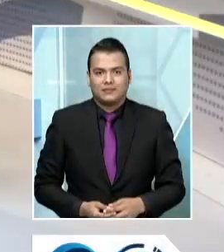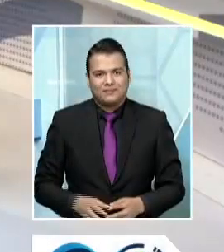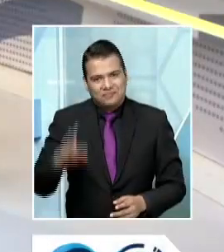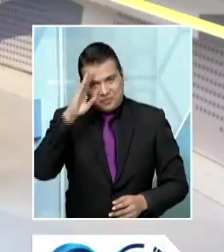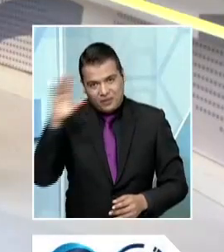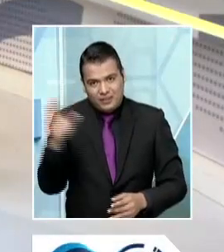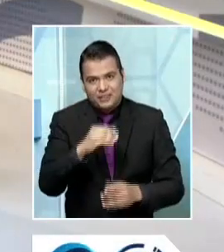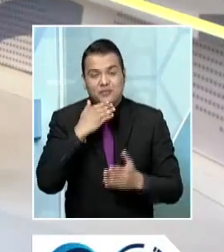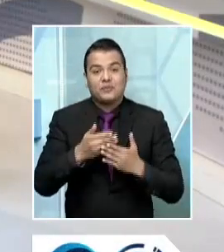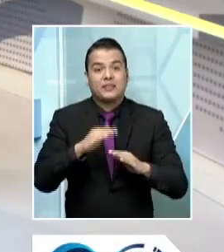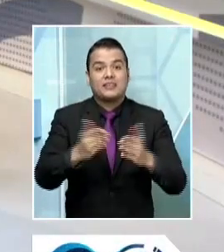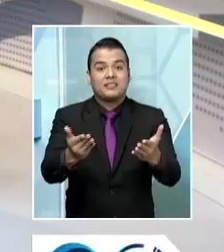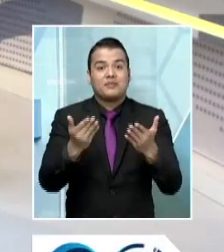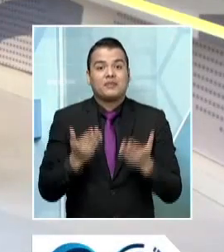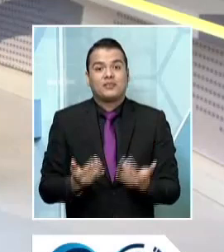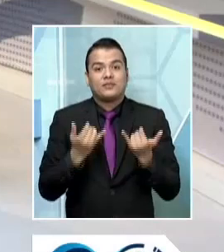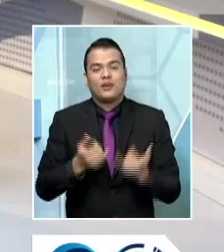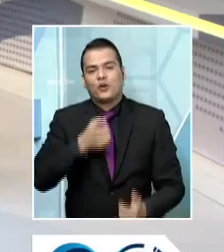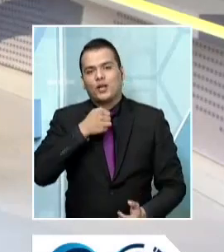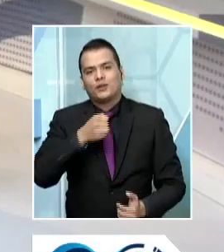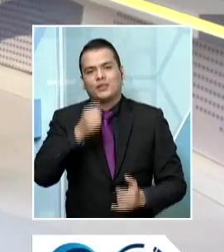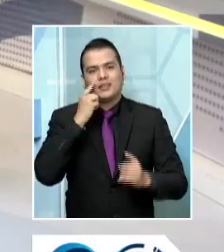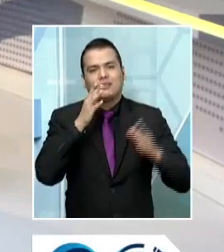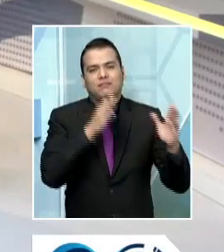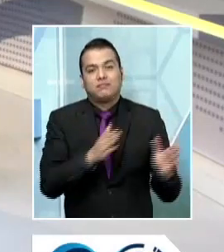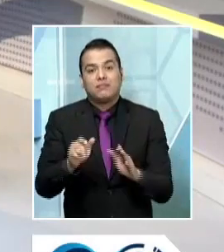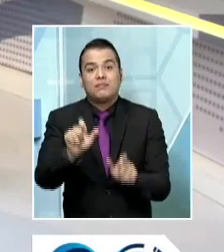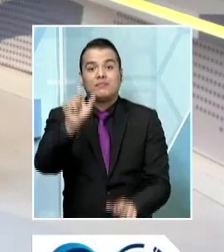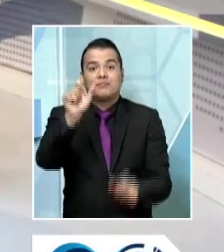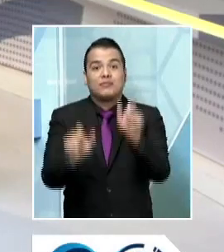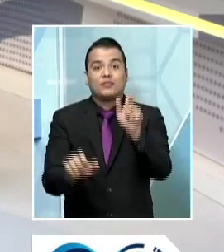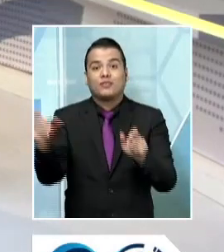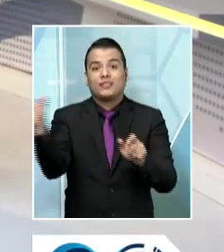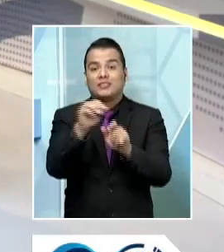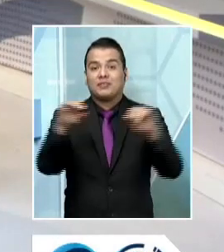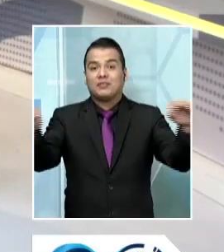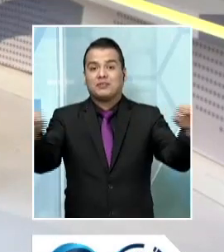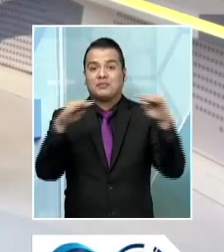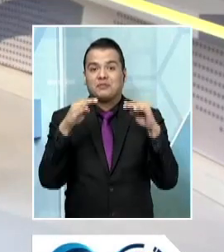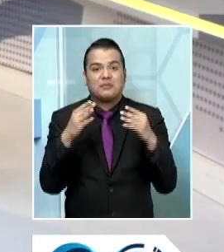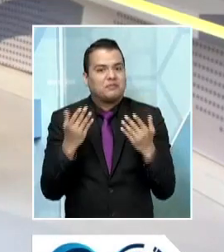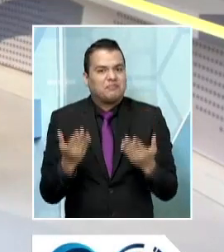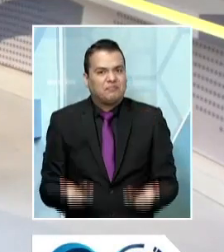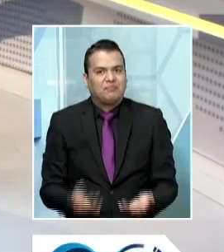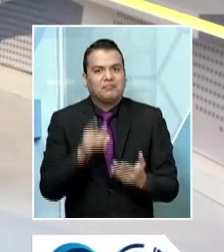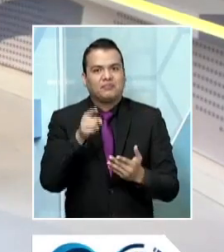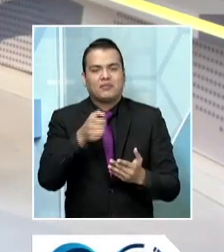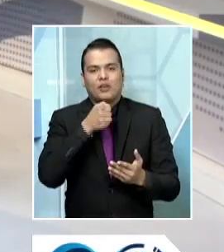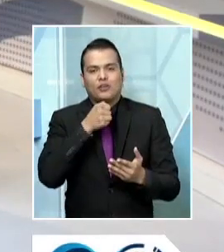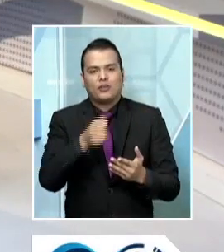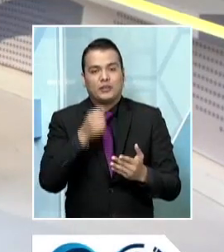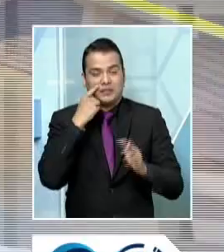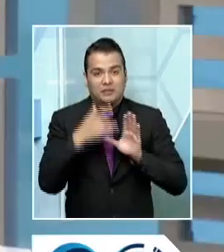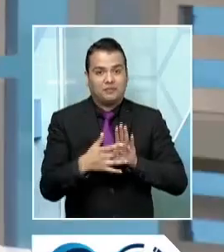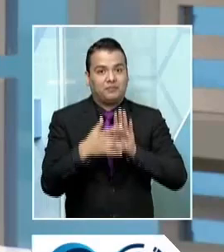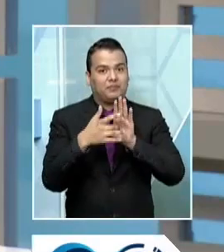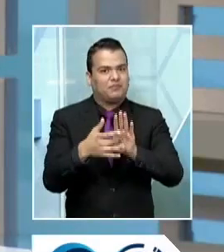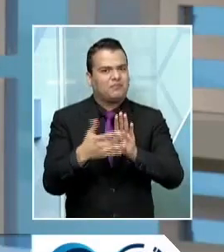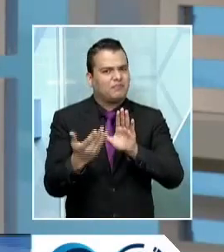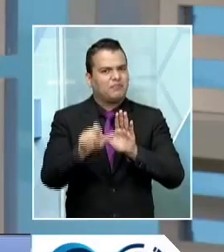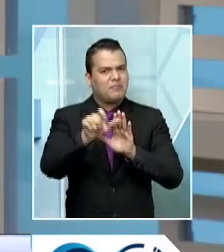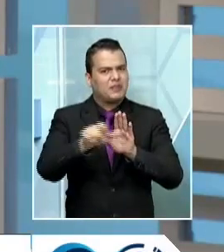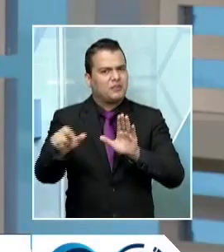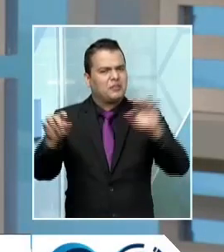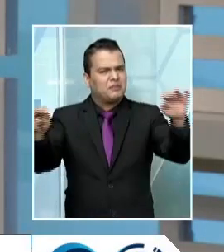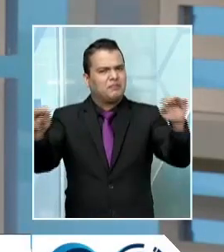Hola, ¿qué tal? Muy buenas tardes. Saludamos a nuestra gran audiencia en el suroccidente colombiano y le damos la bienvenida al noticiero 90 Minutos, a los